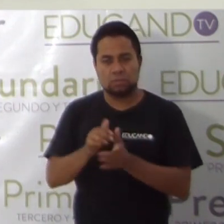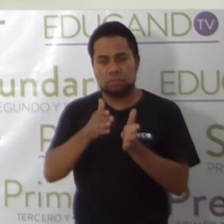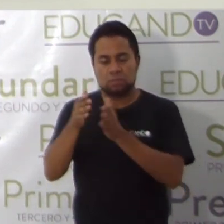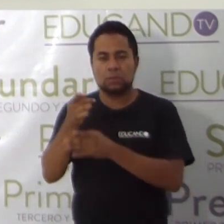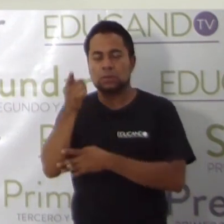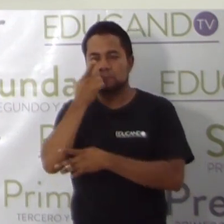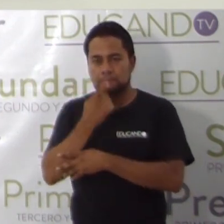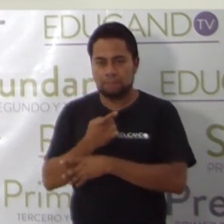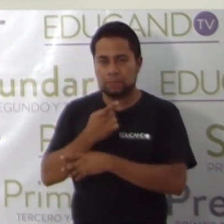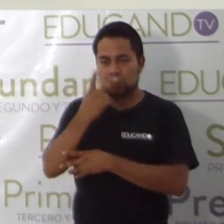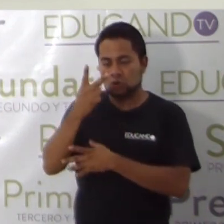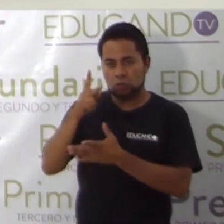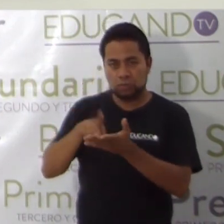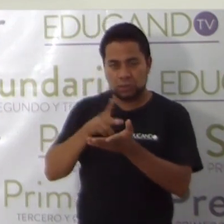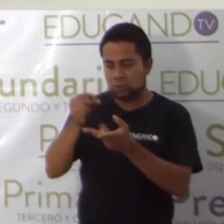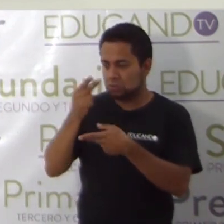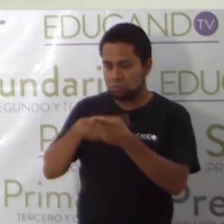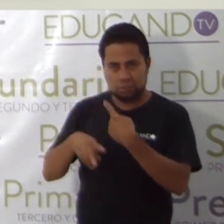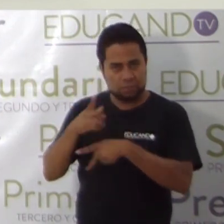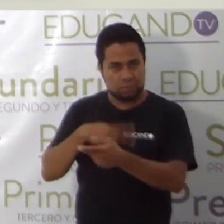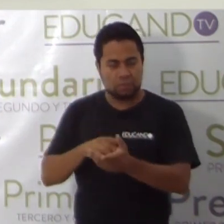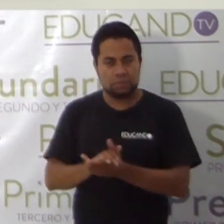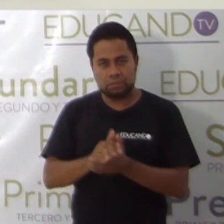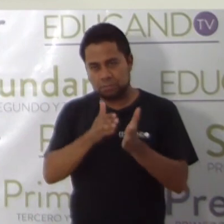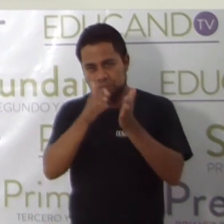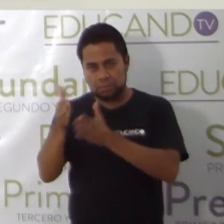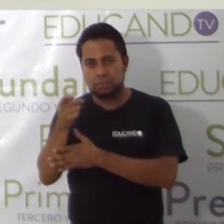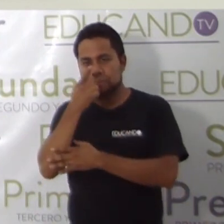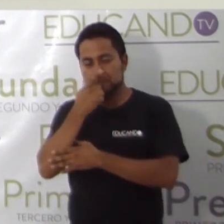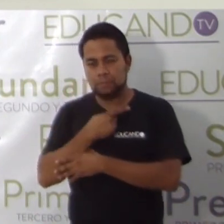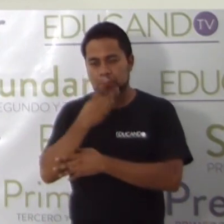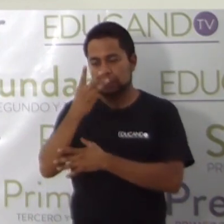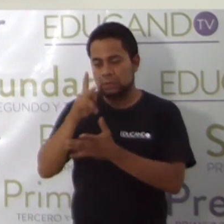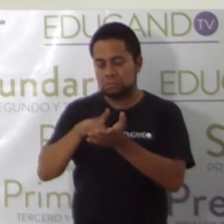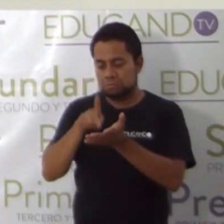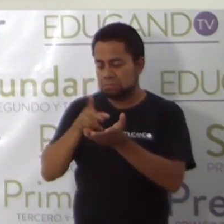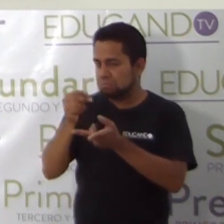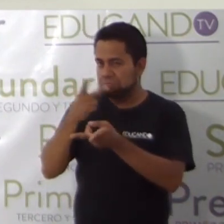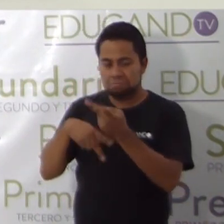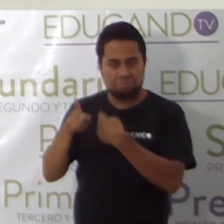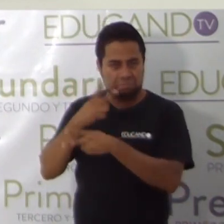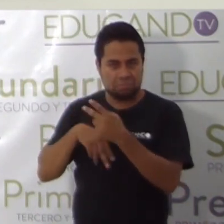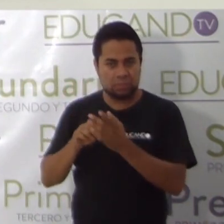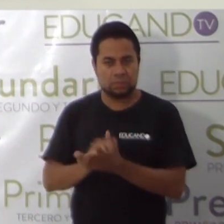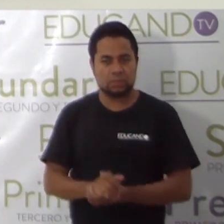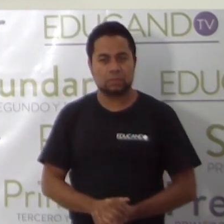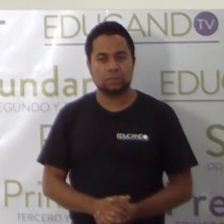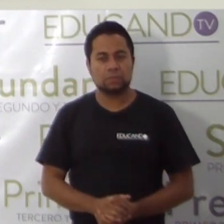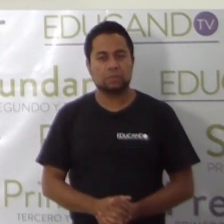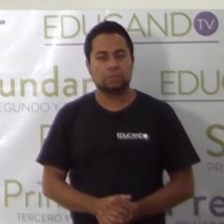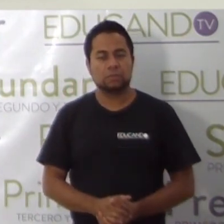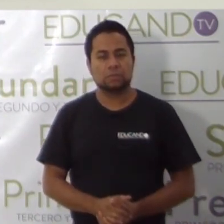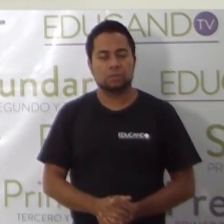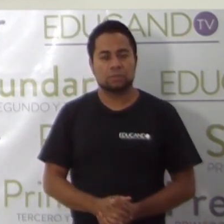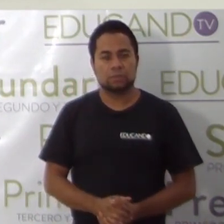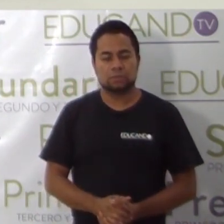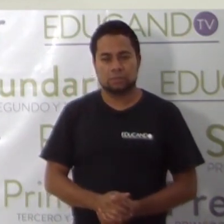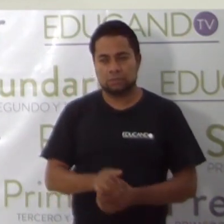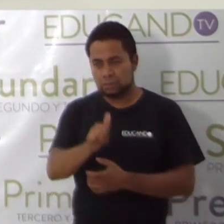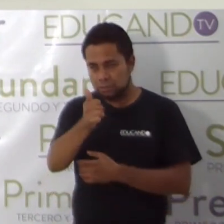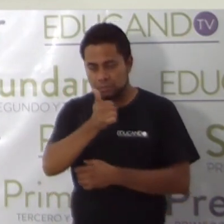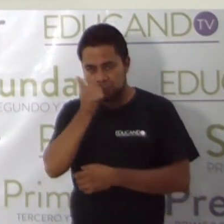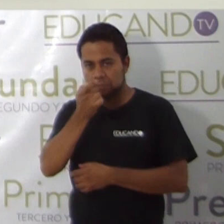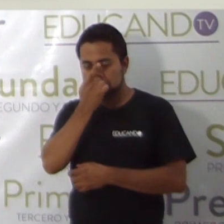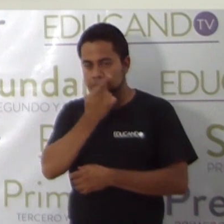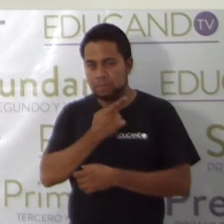alumno dijo que faltó dos veces. El siguiente faltó tres veces. El siguiente alumno